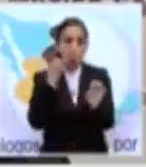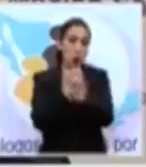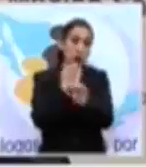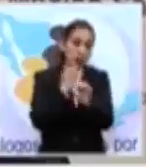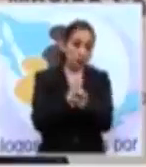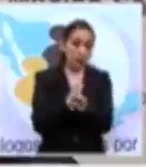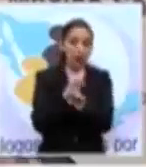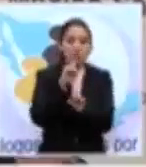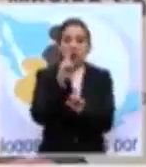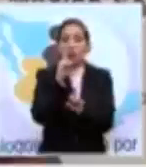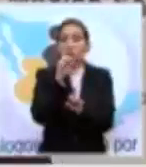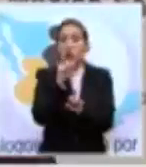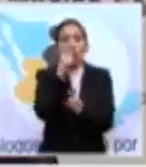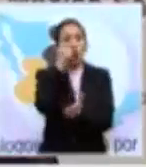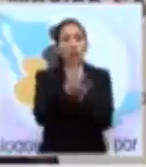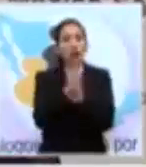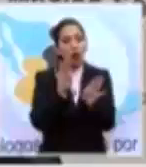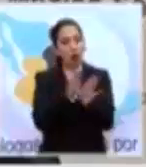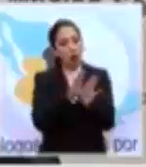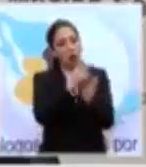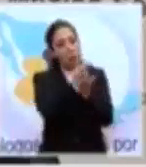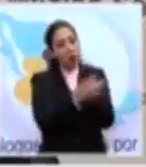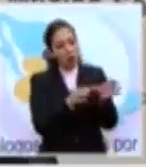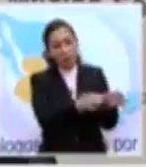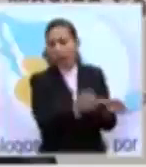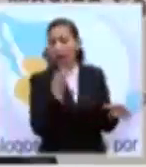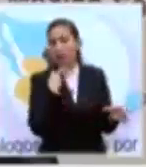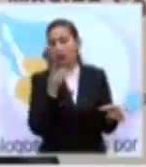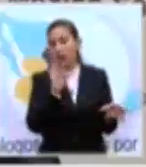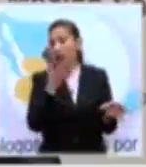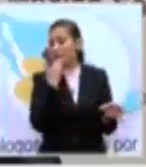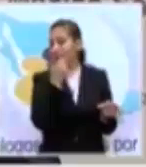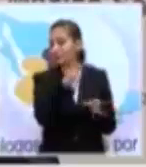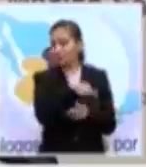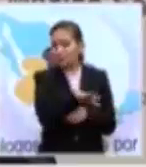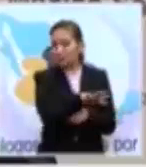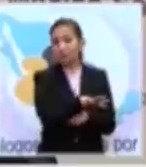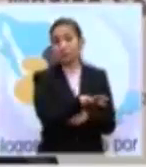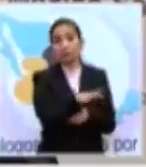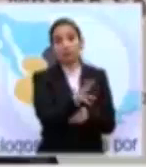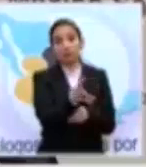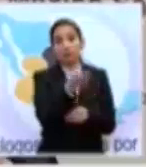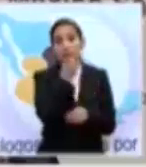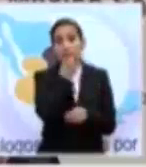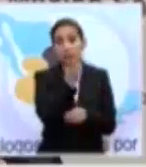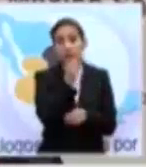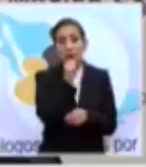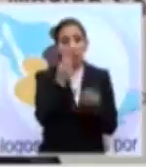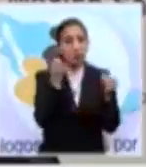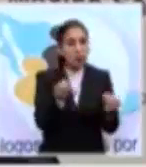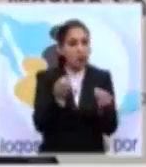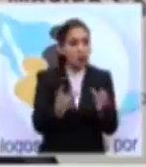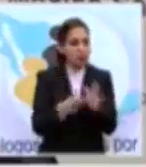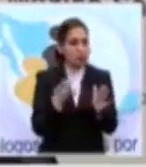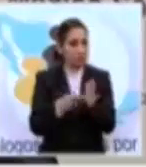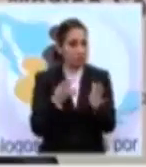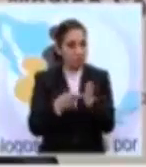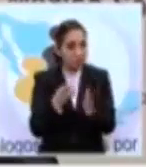no sean solamente vistos como programas político-electorales, que hay que decirlo también, en muchísimas